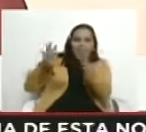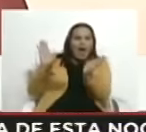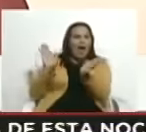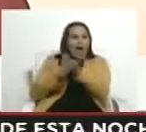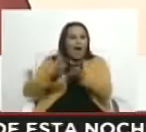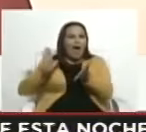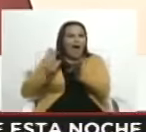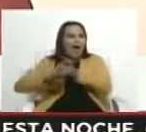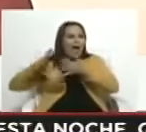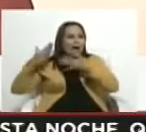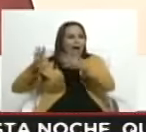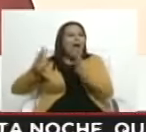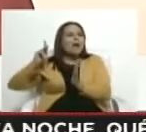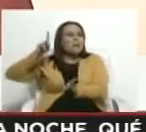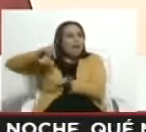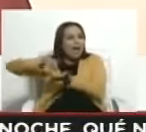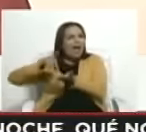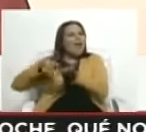participó